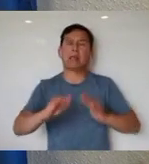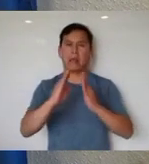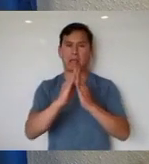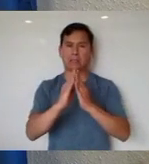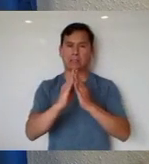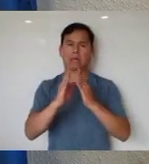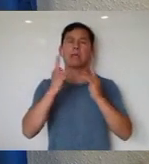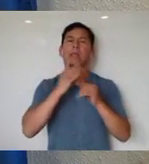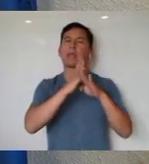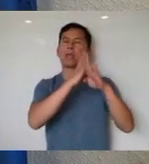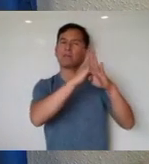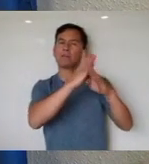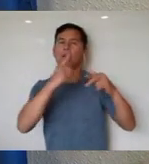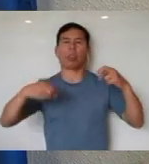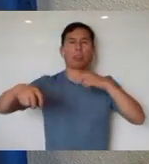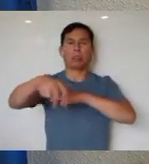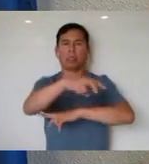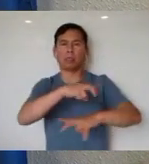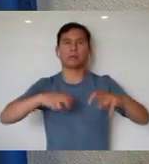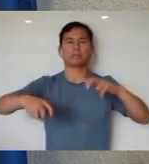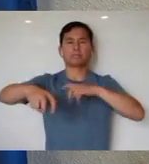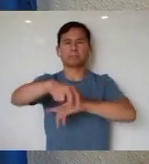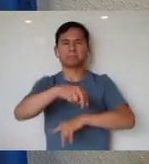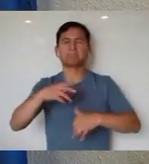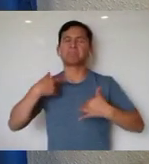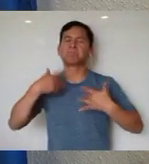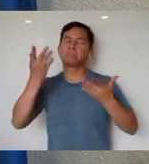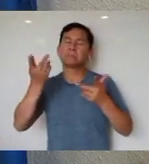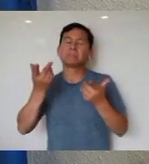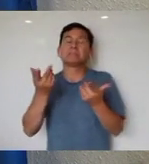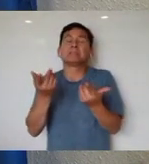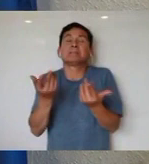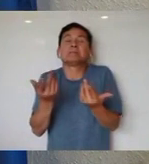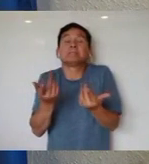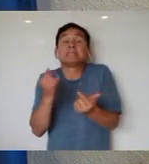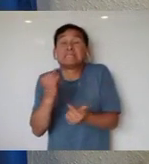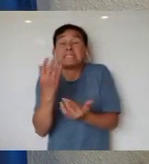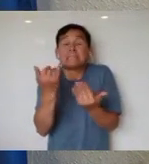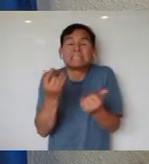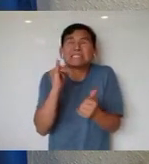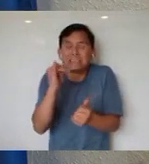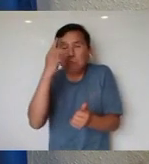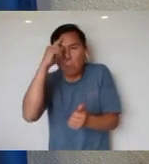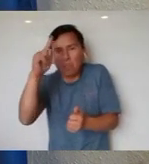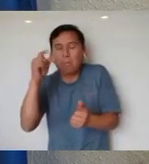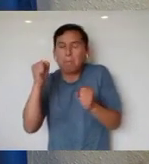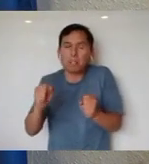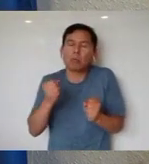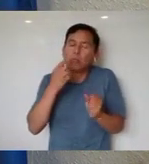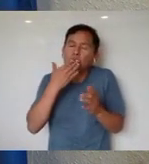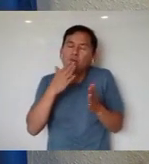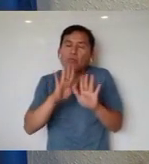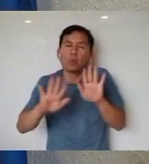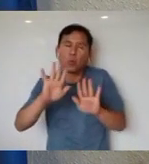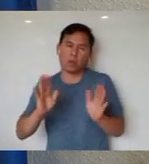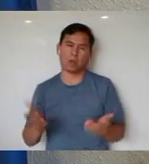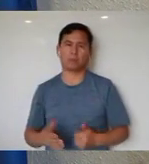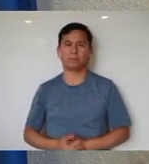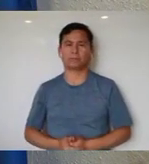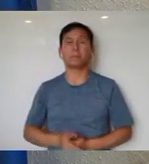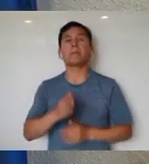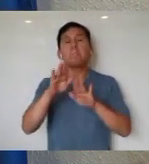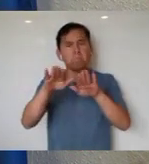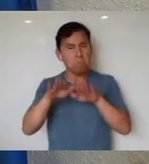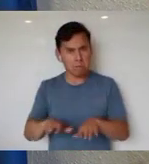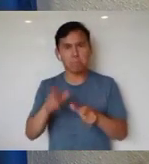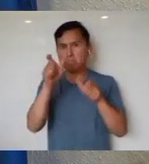casa y a evitar la circulación, a no ser que sea estrictamente necesario, tomando todas las medidas de resguardo. Lo mismo